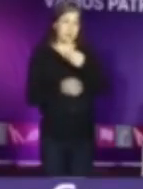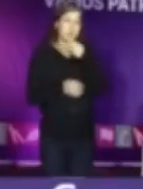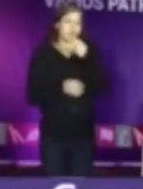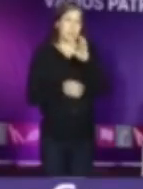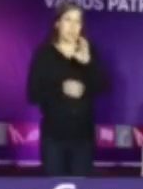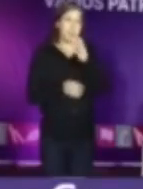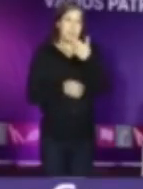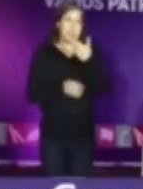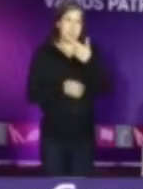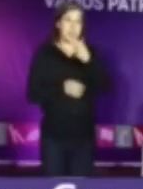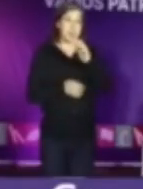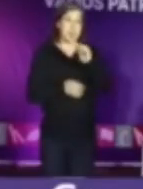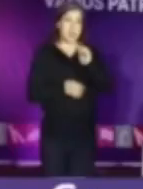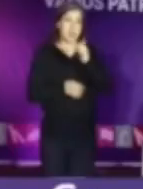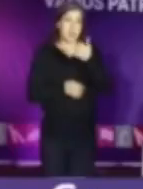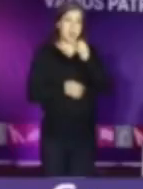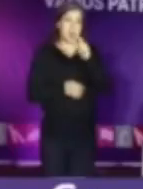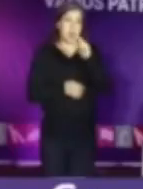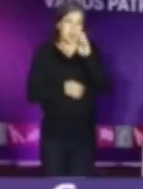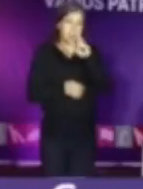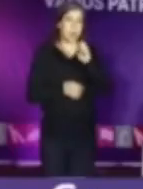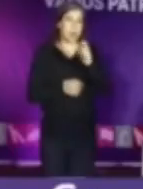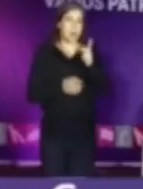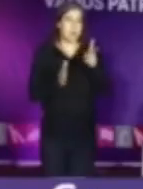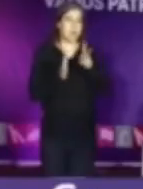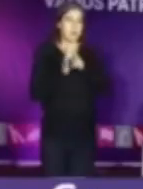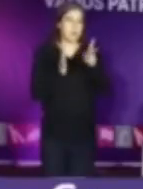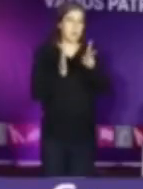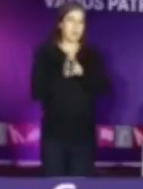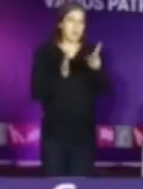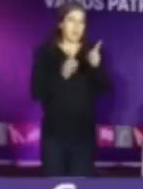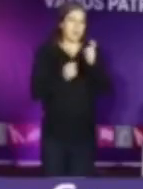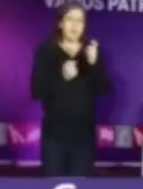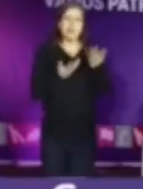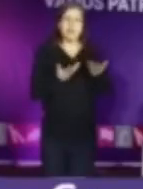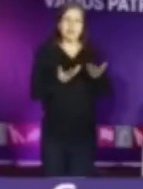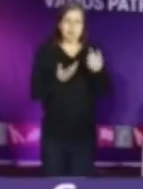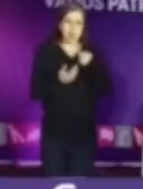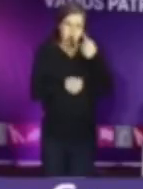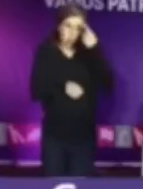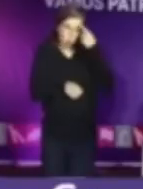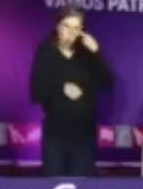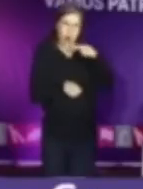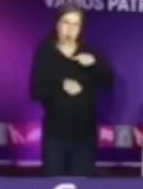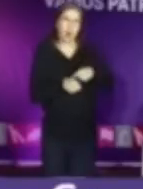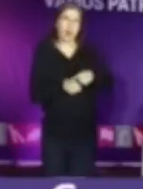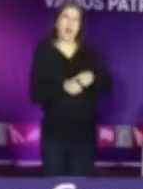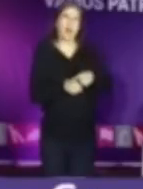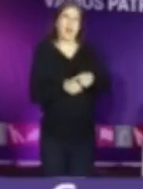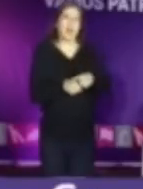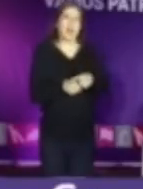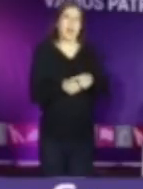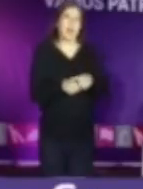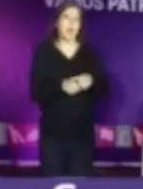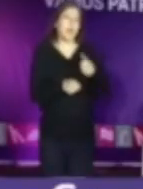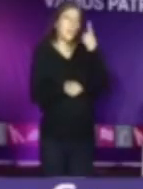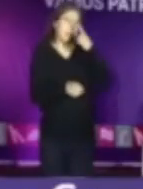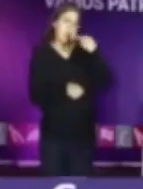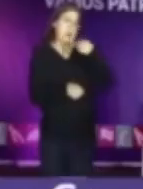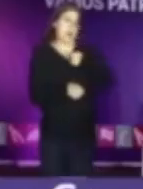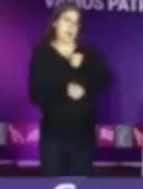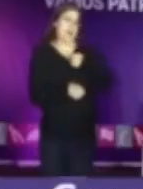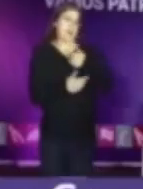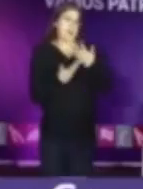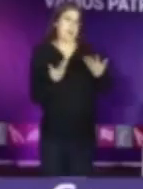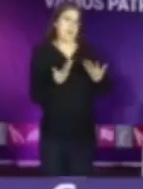convertido en zombies, en personajes intrascendentes. Yo creo que, y para mí, que soy un